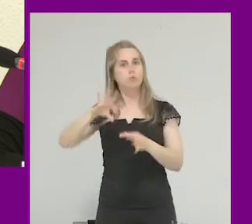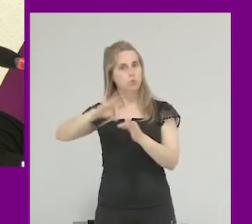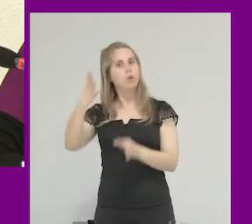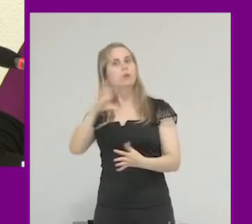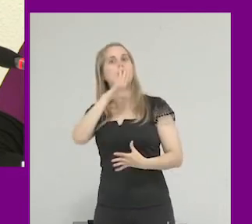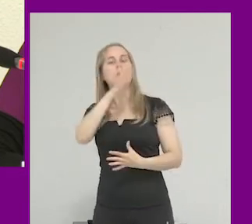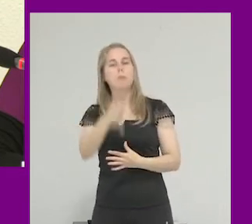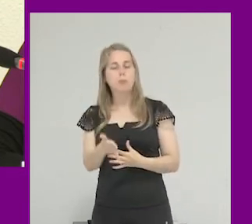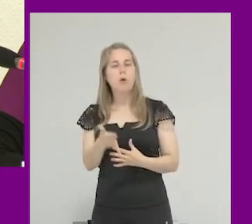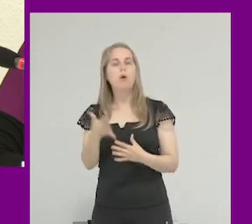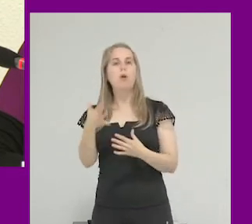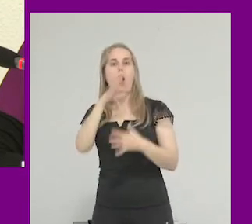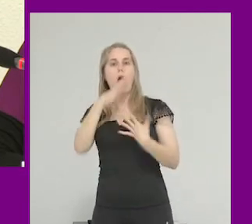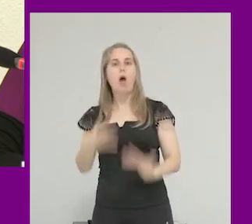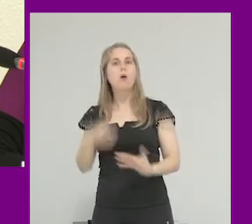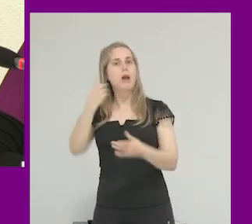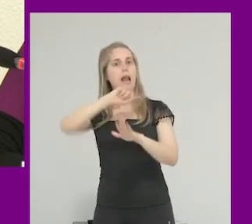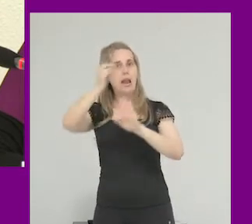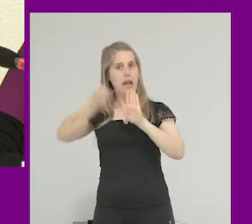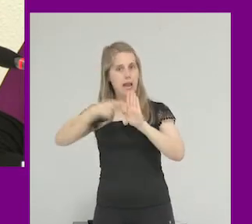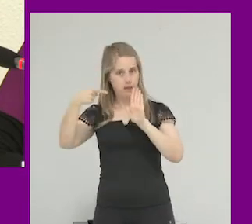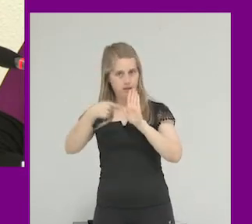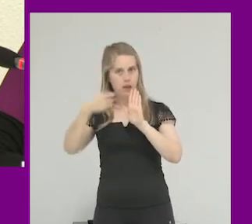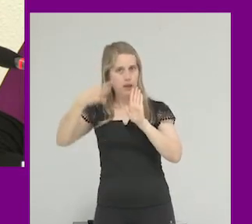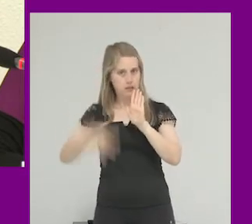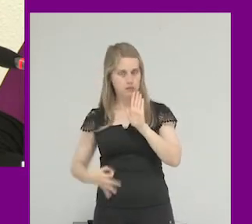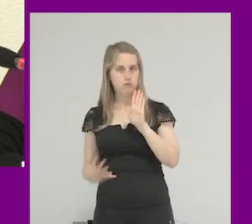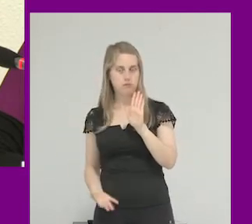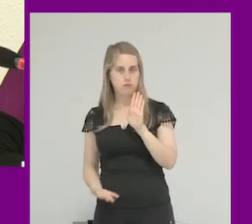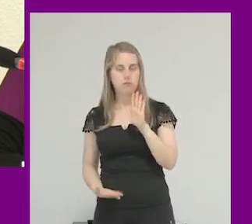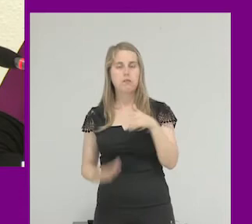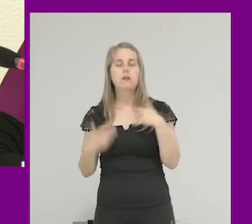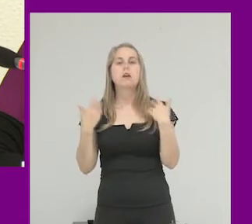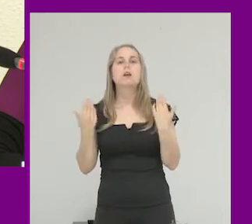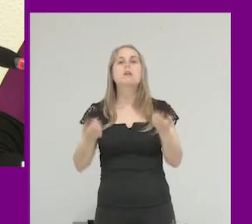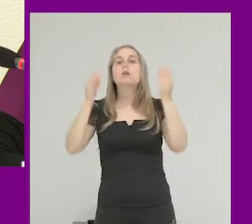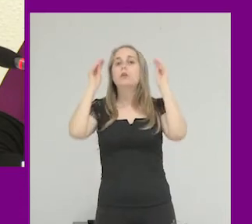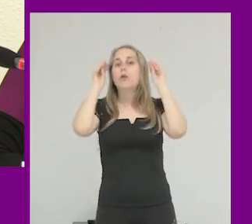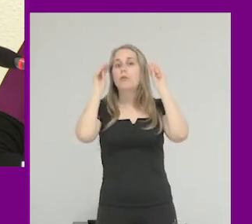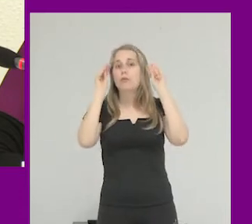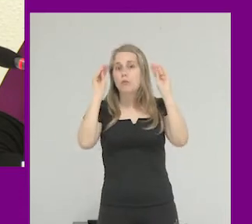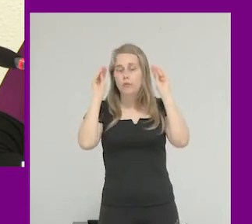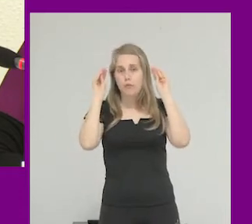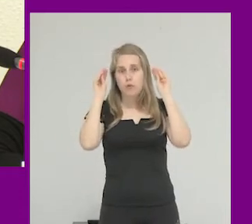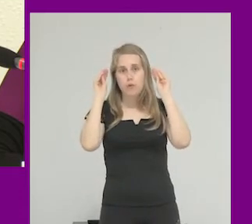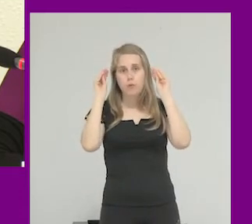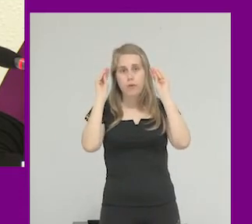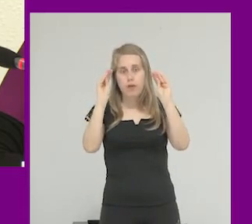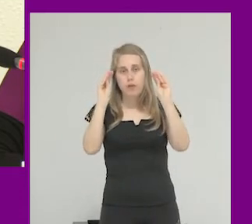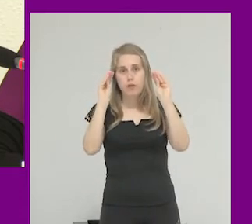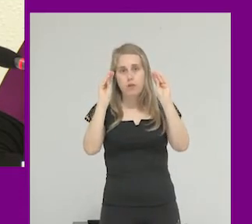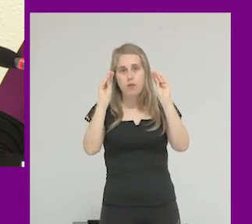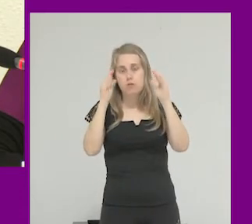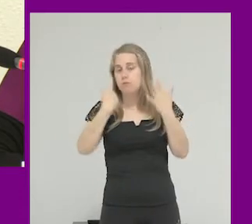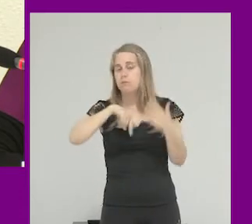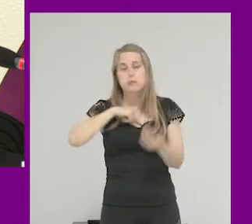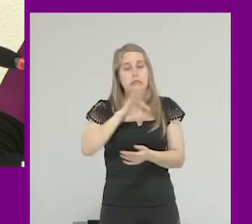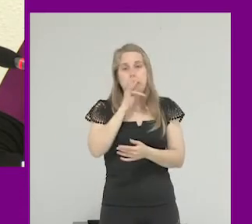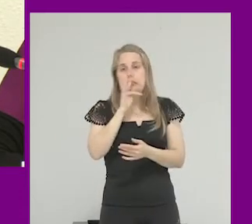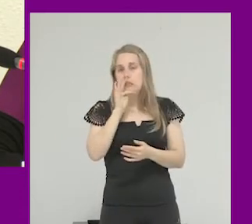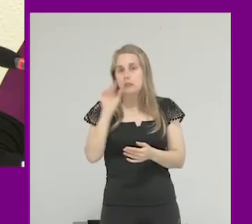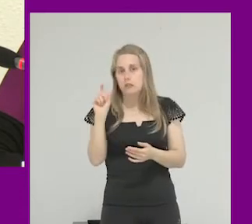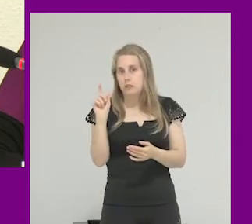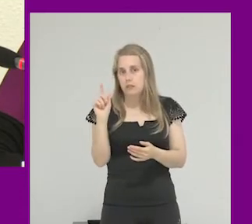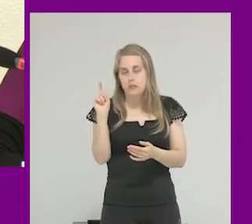afortunadamente hoy en día son por ley. Entonces, también la formación para todavía no hemos conseguido